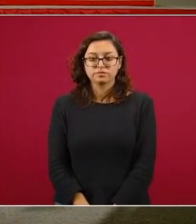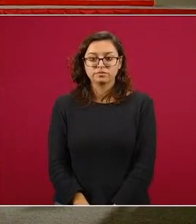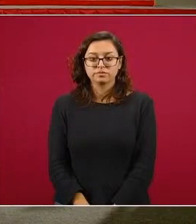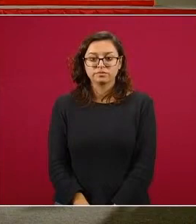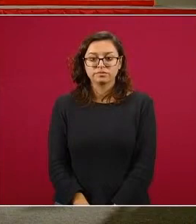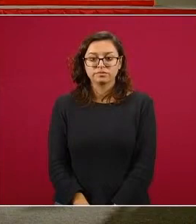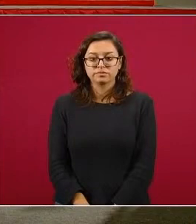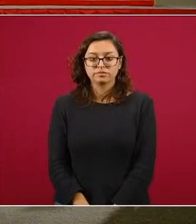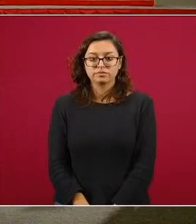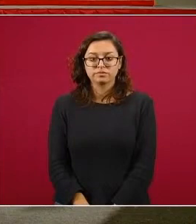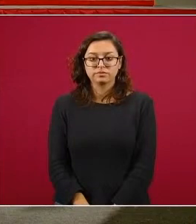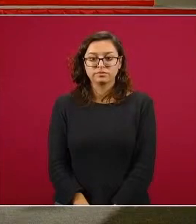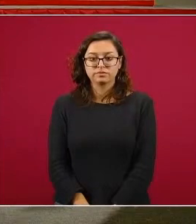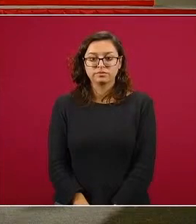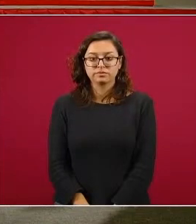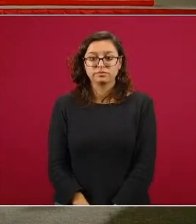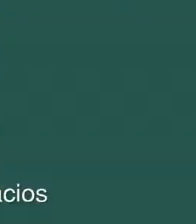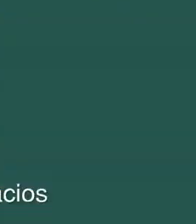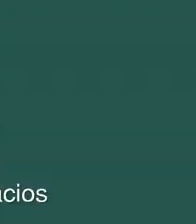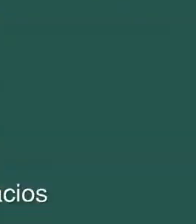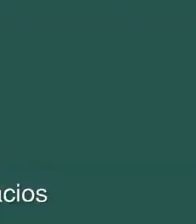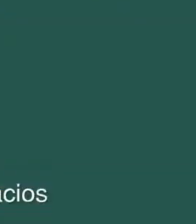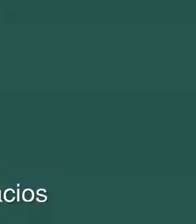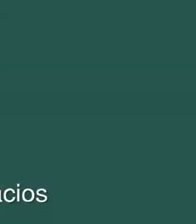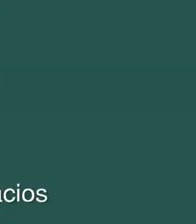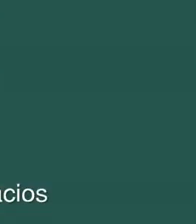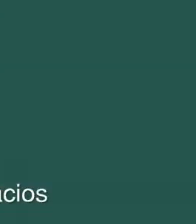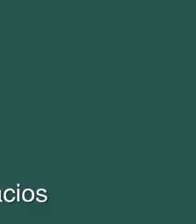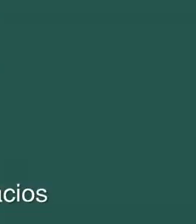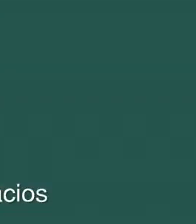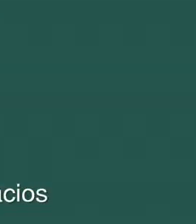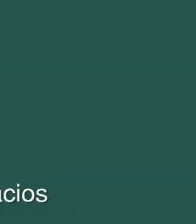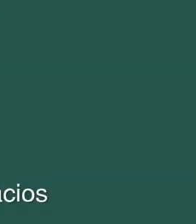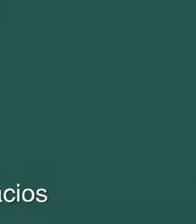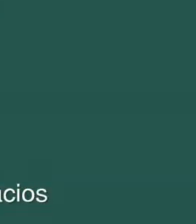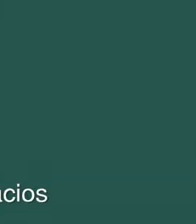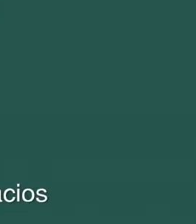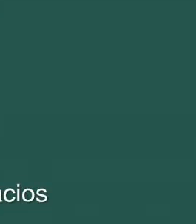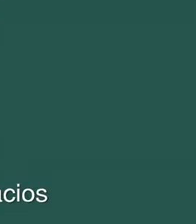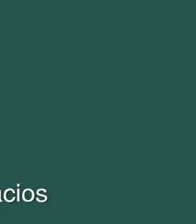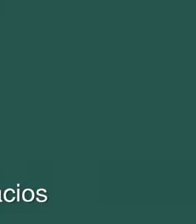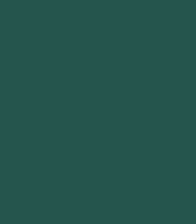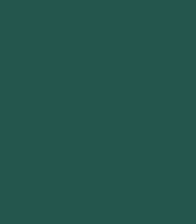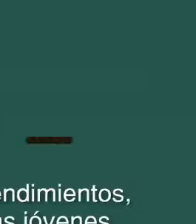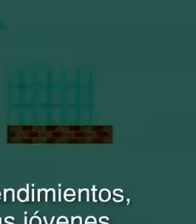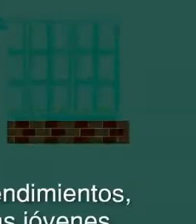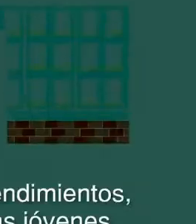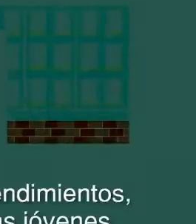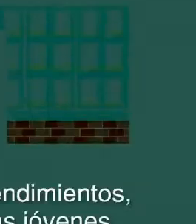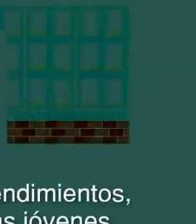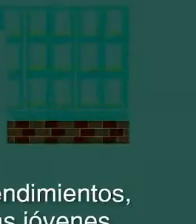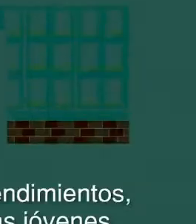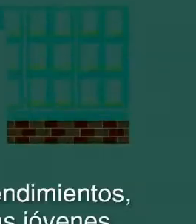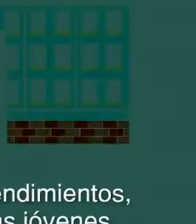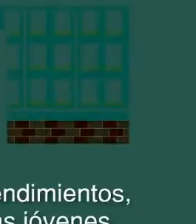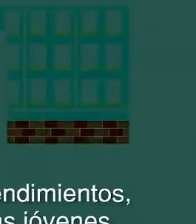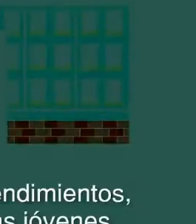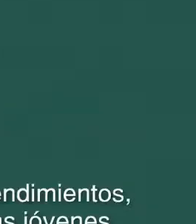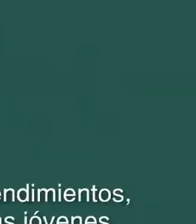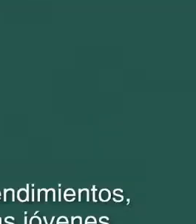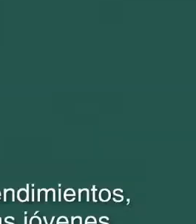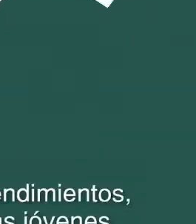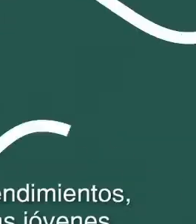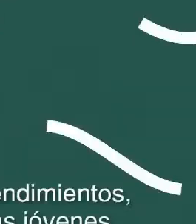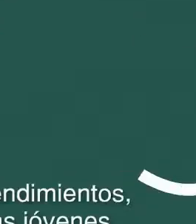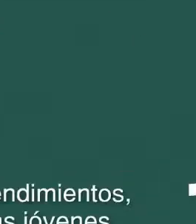Las fábricas de economía solidaria son espacios para propiciar ecosistemas favorables para la creación, desarrollo y